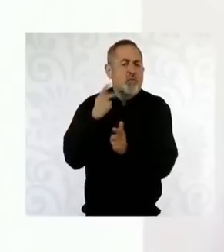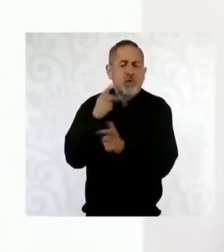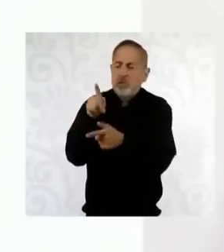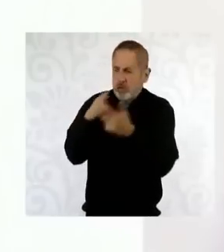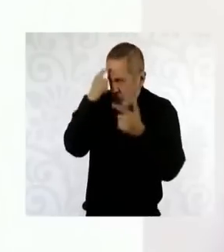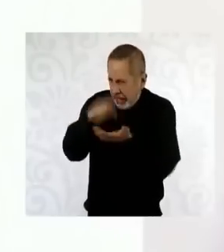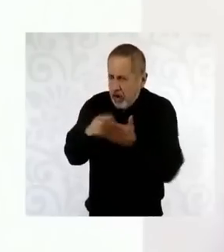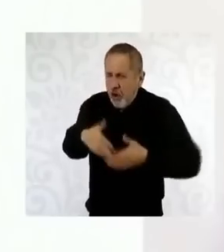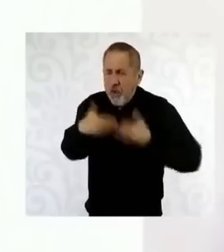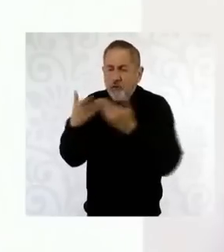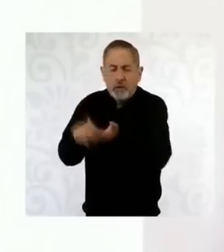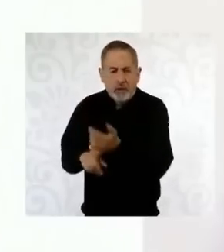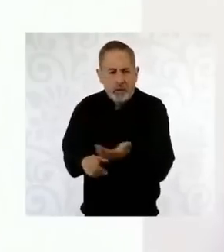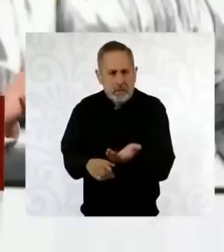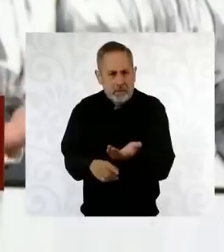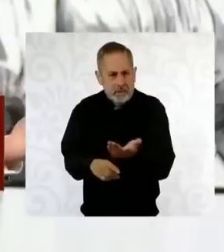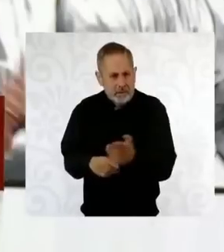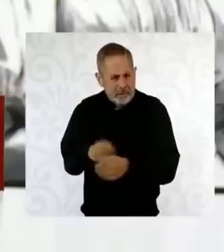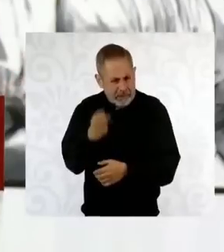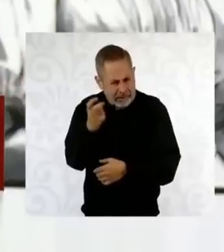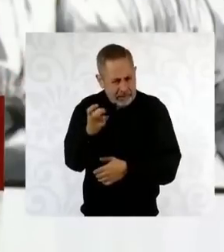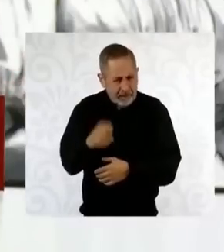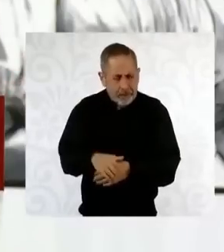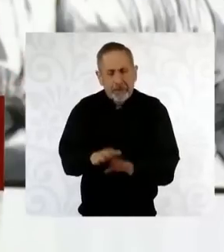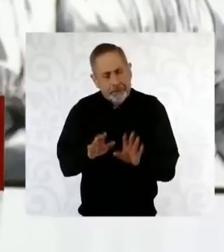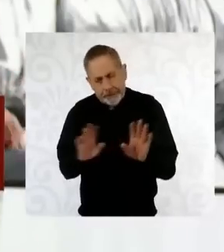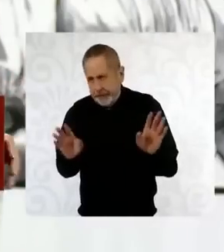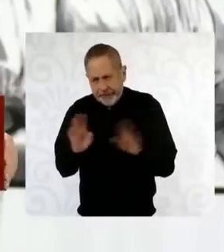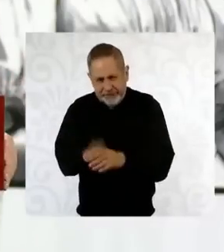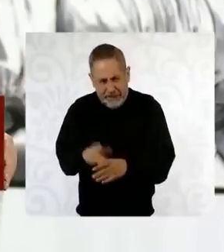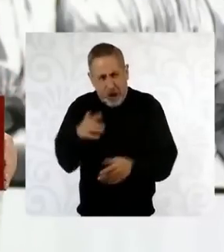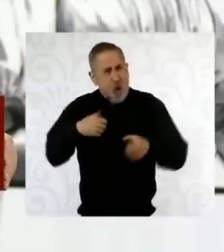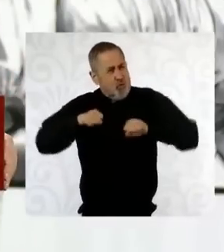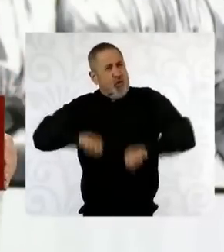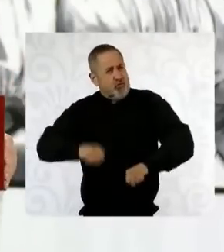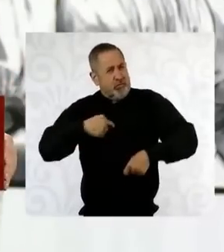Entonces, ¿de cuándo acá eso es? Eso por un lado. Por otro lado,